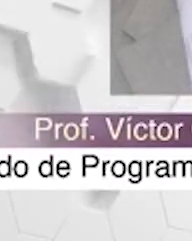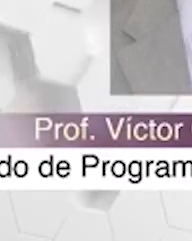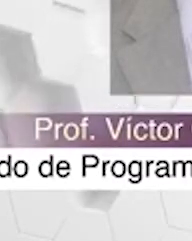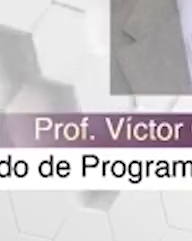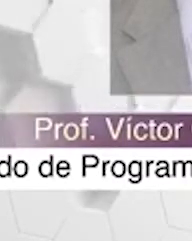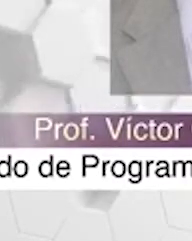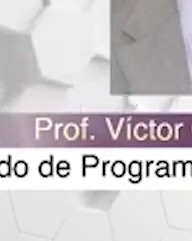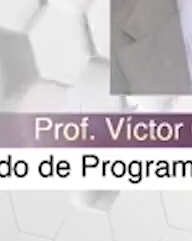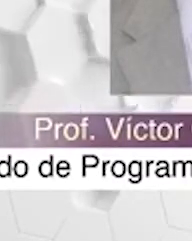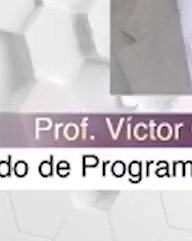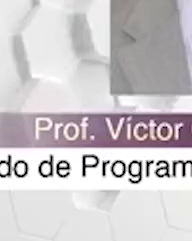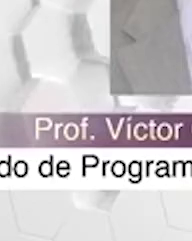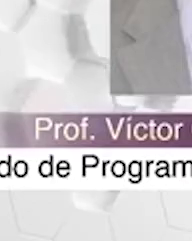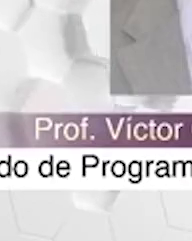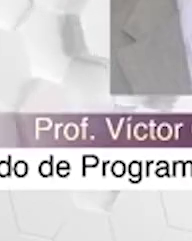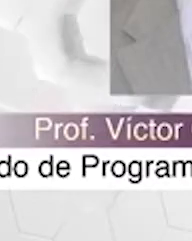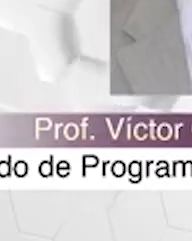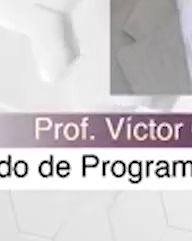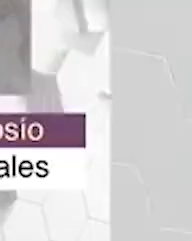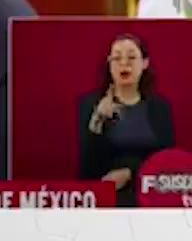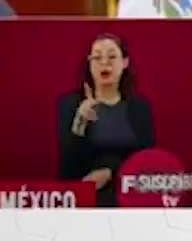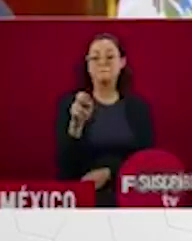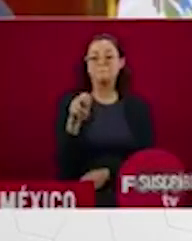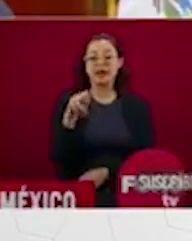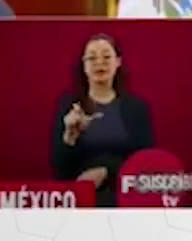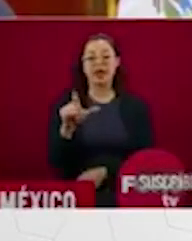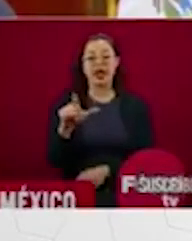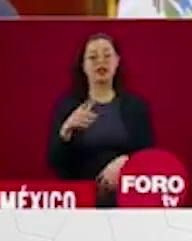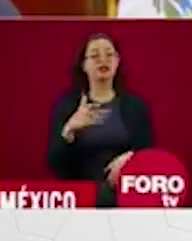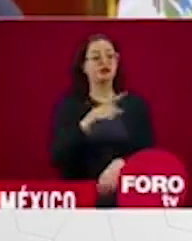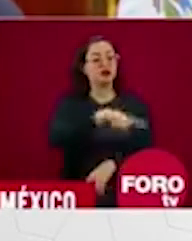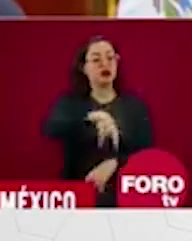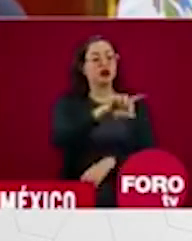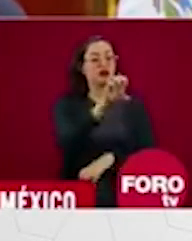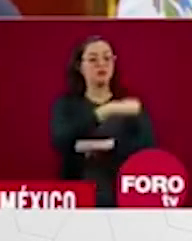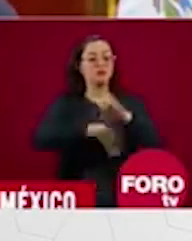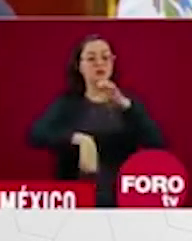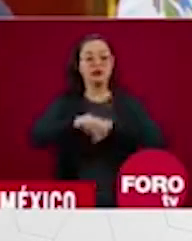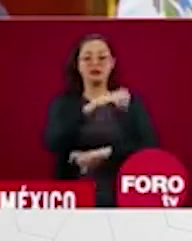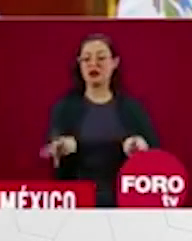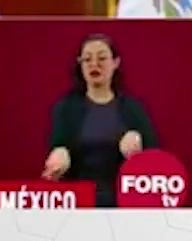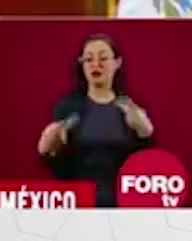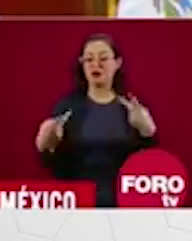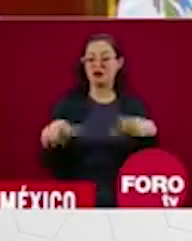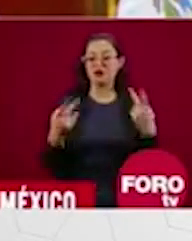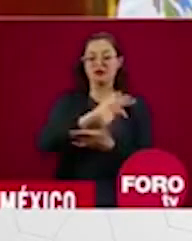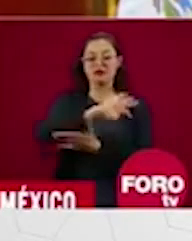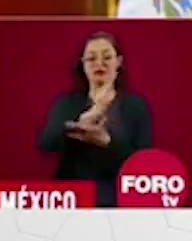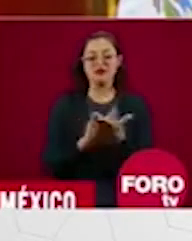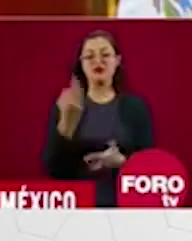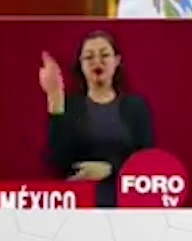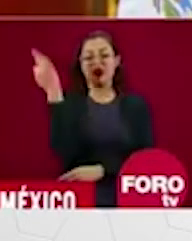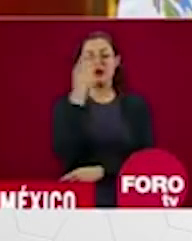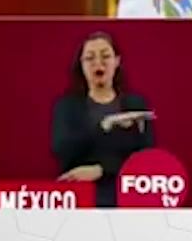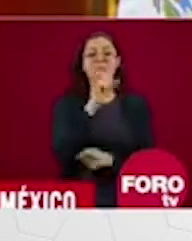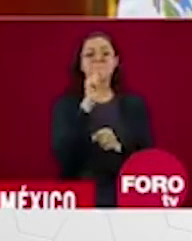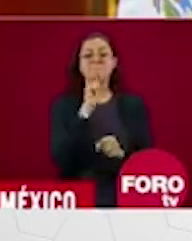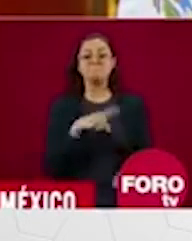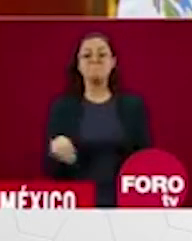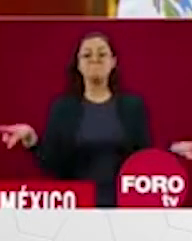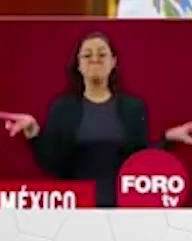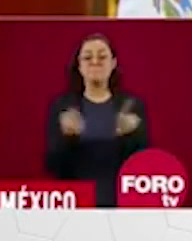divisas siguieron llegando. No fue la crisis que anunciaba, el cataclismo